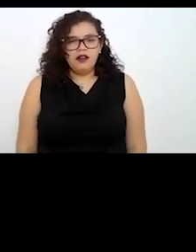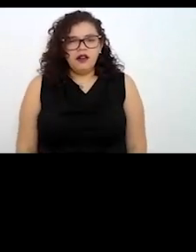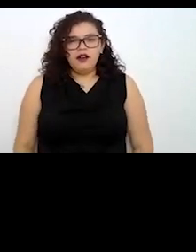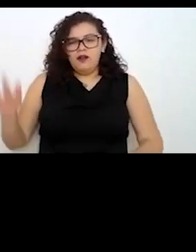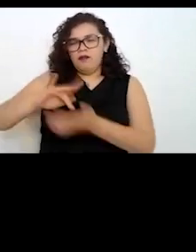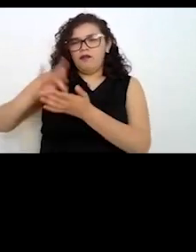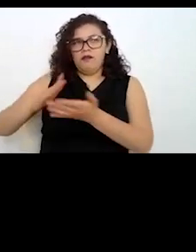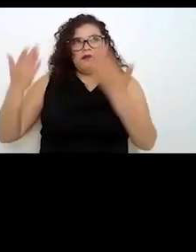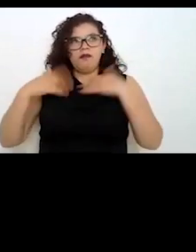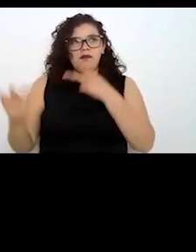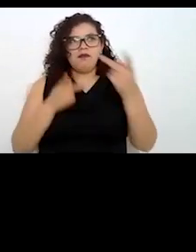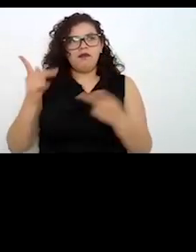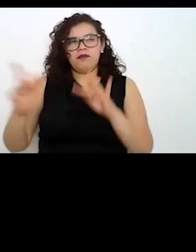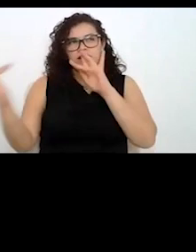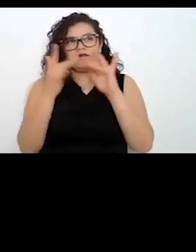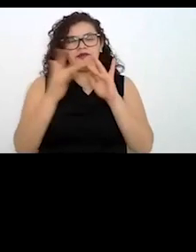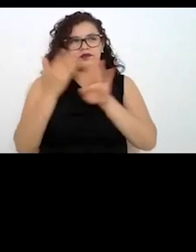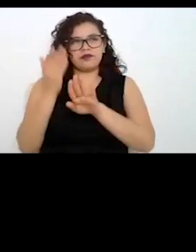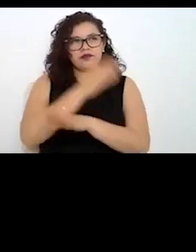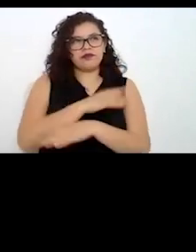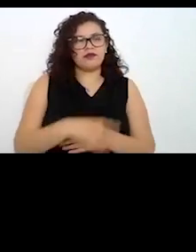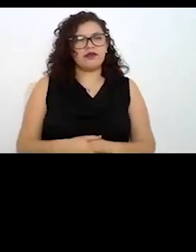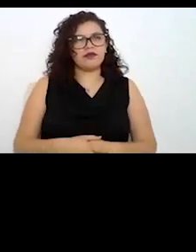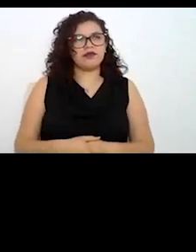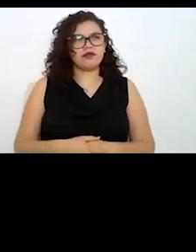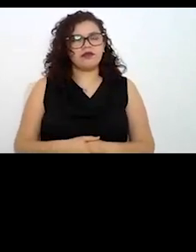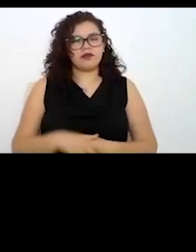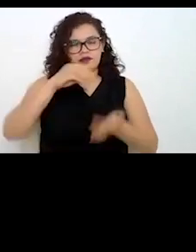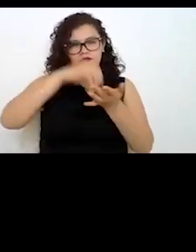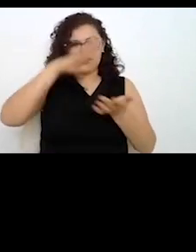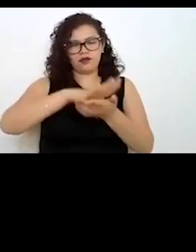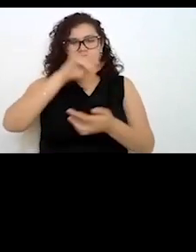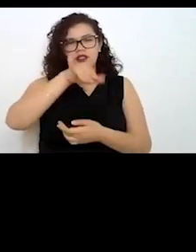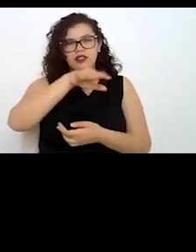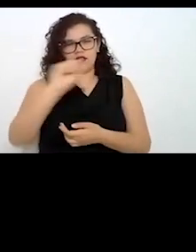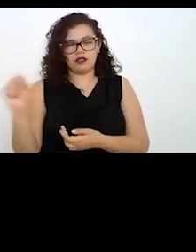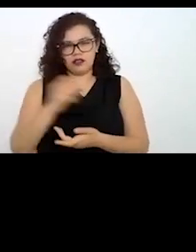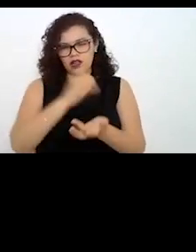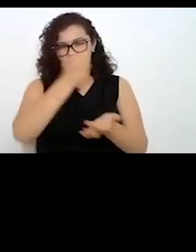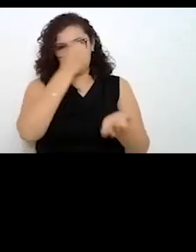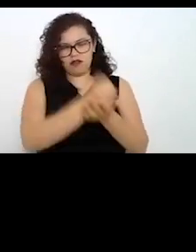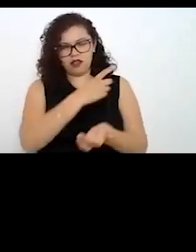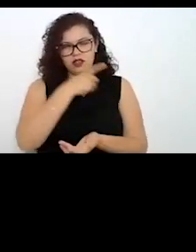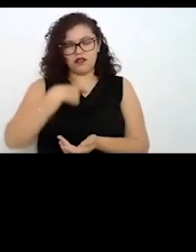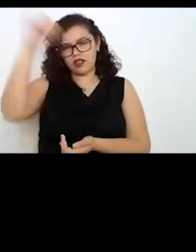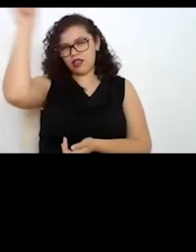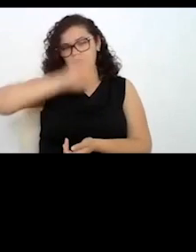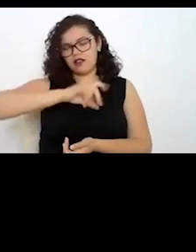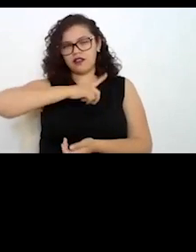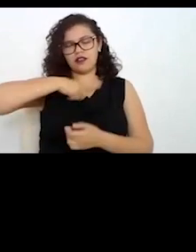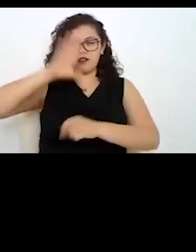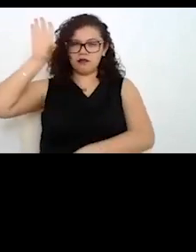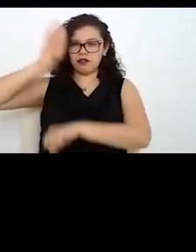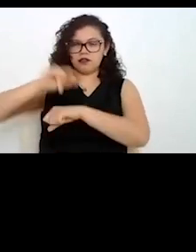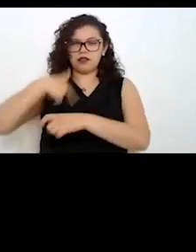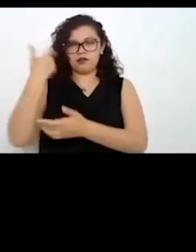Gracias. La siguiente pregunta está muy relacionada a la anterior. Dice, ¿las consultas médicas por parte del IMSS son obligatorias y el patrón debe de dar esos permisos